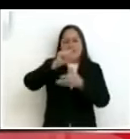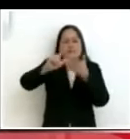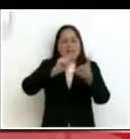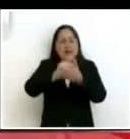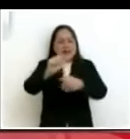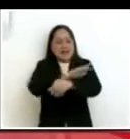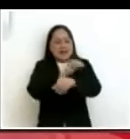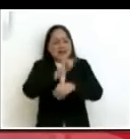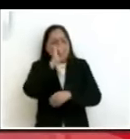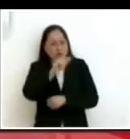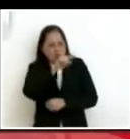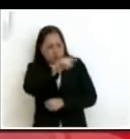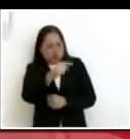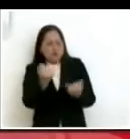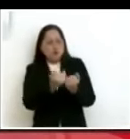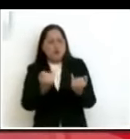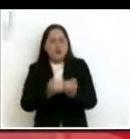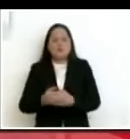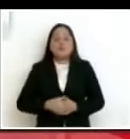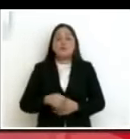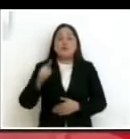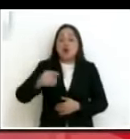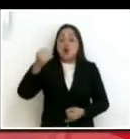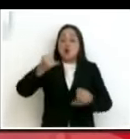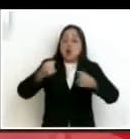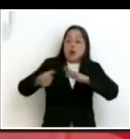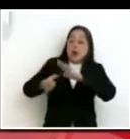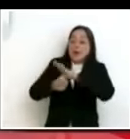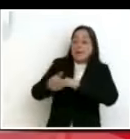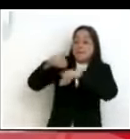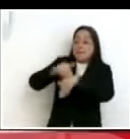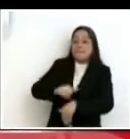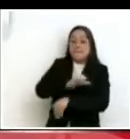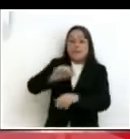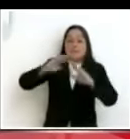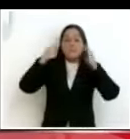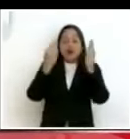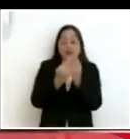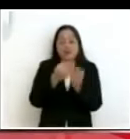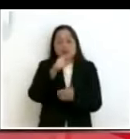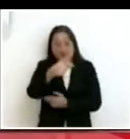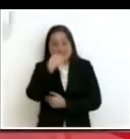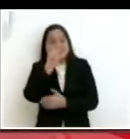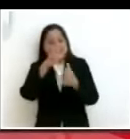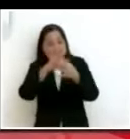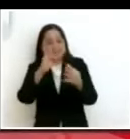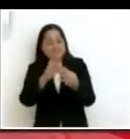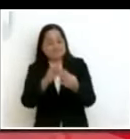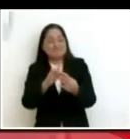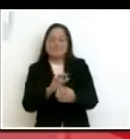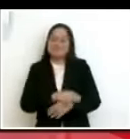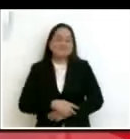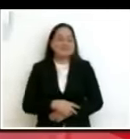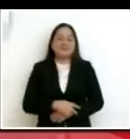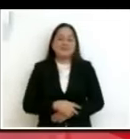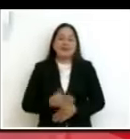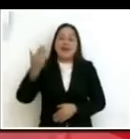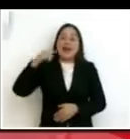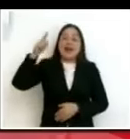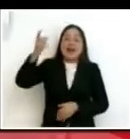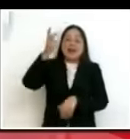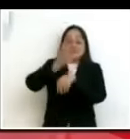energética. ¿Quieren hablar de jueces a sueldo del narcotráfico? ¡Qué descaro! Si mientras juzgaban en Estados Unidos